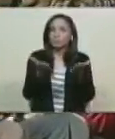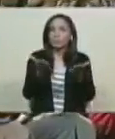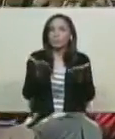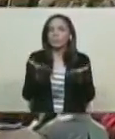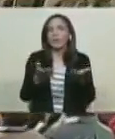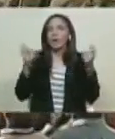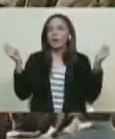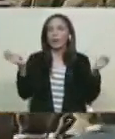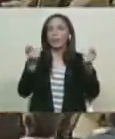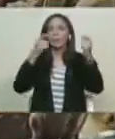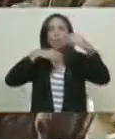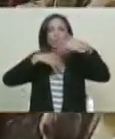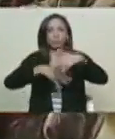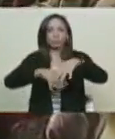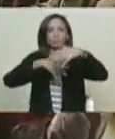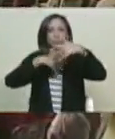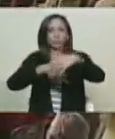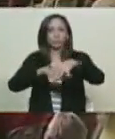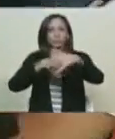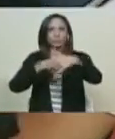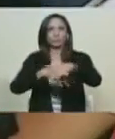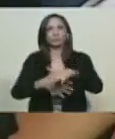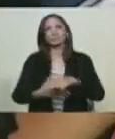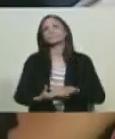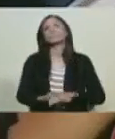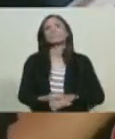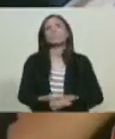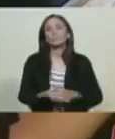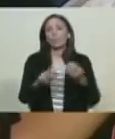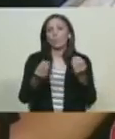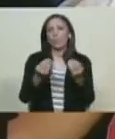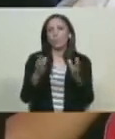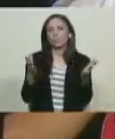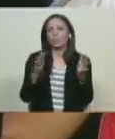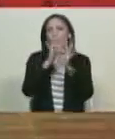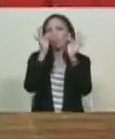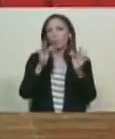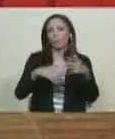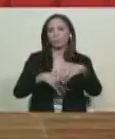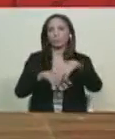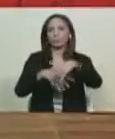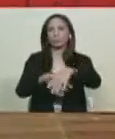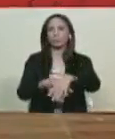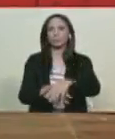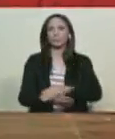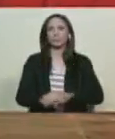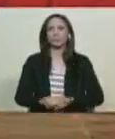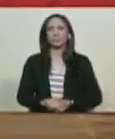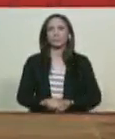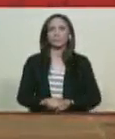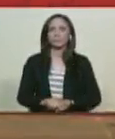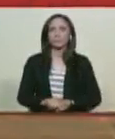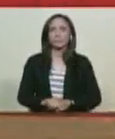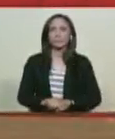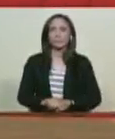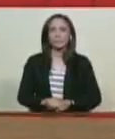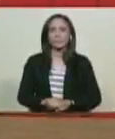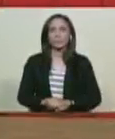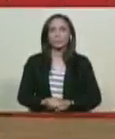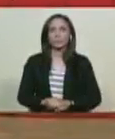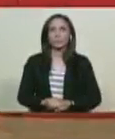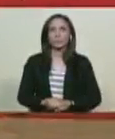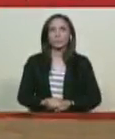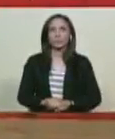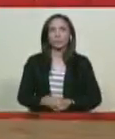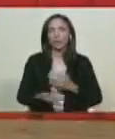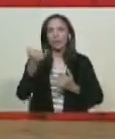campaña movilizadora, de mucho colorido, una campaña de mucha creación